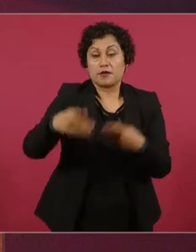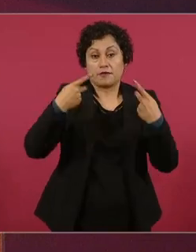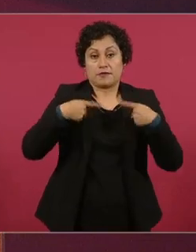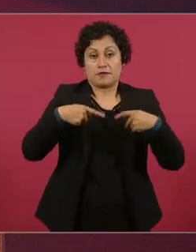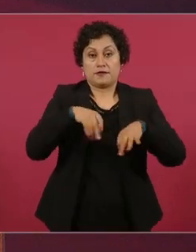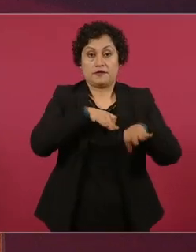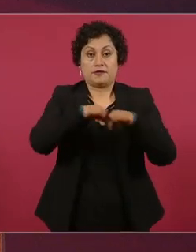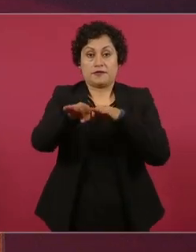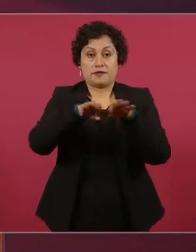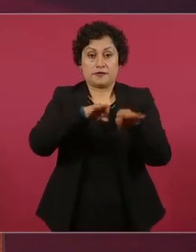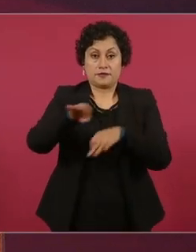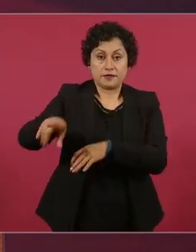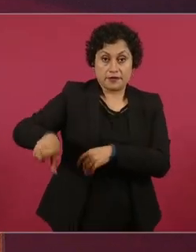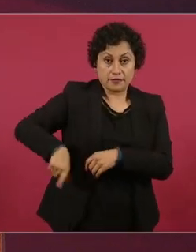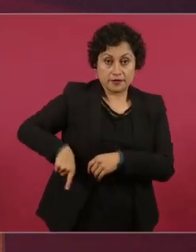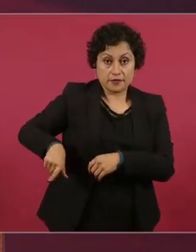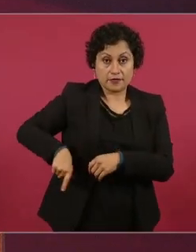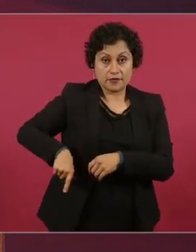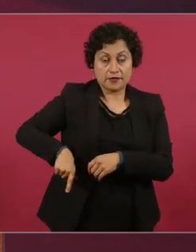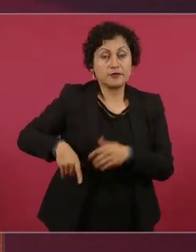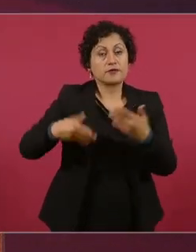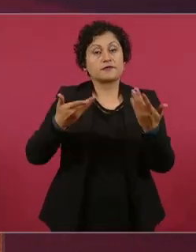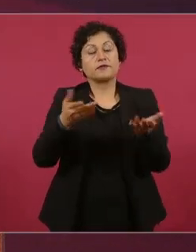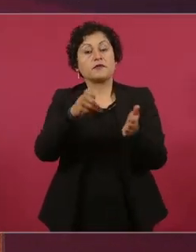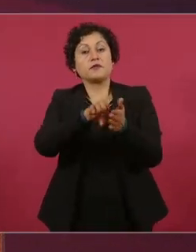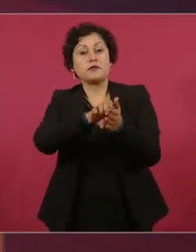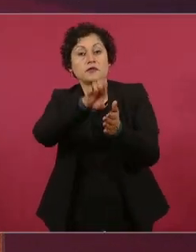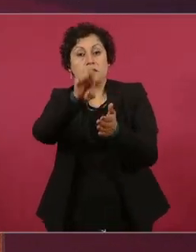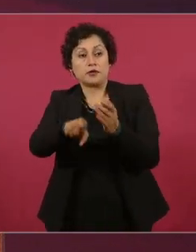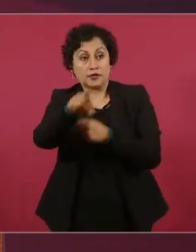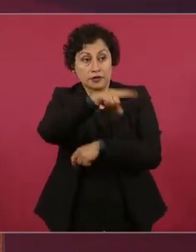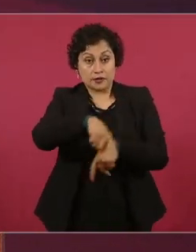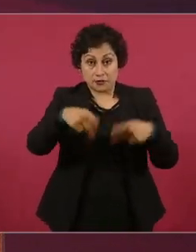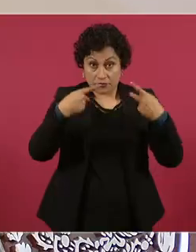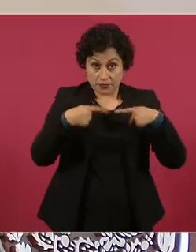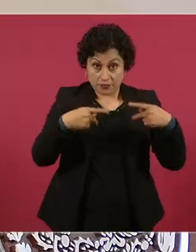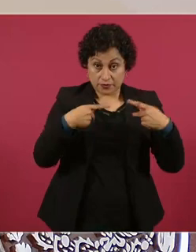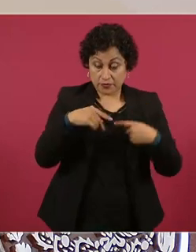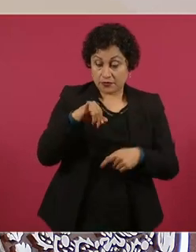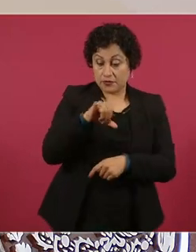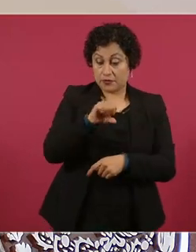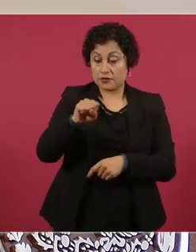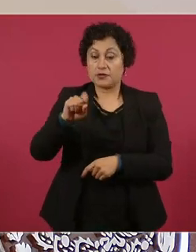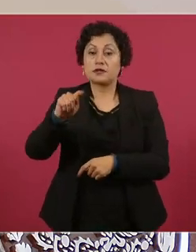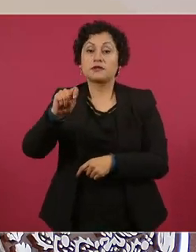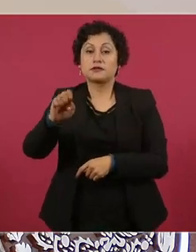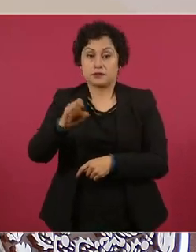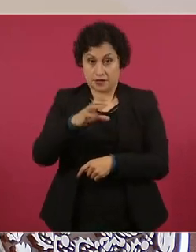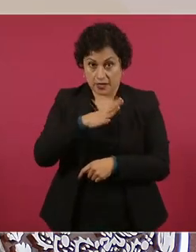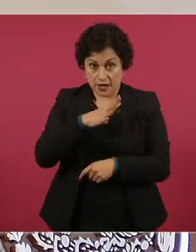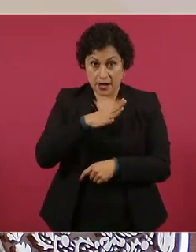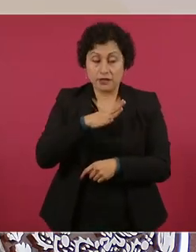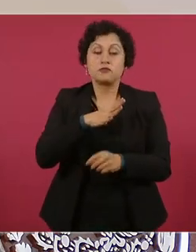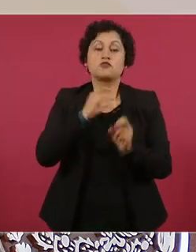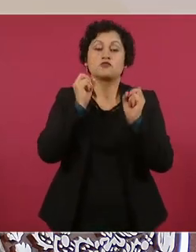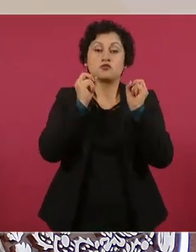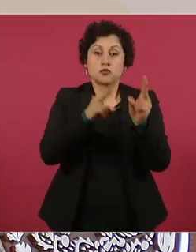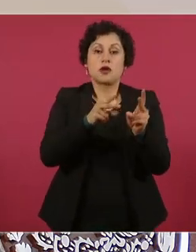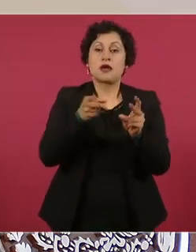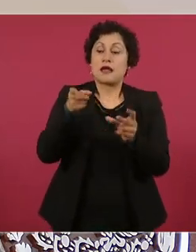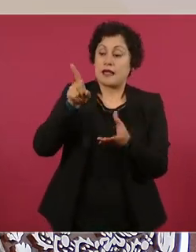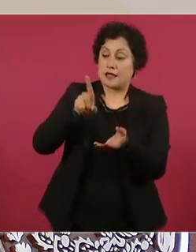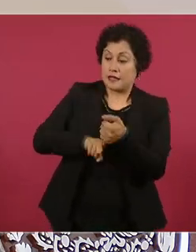Que los pacientes derechohabientes tengan médicos y